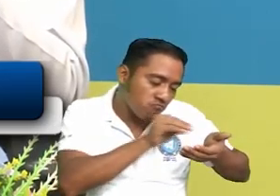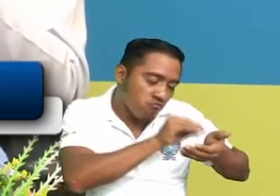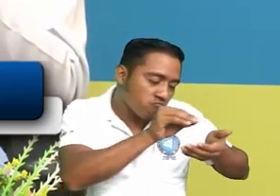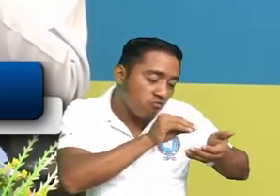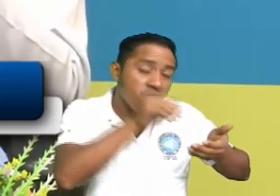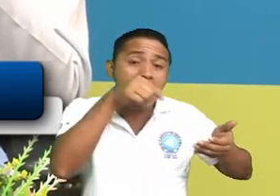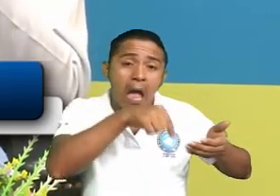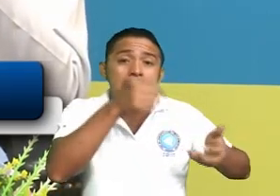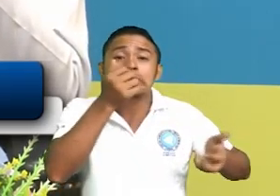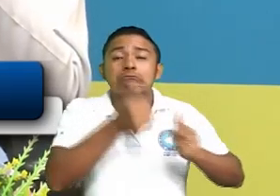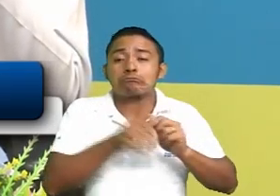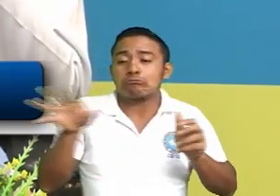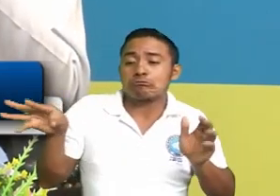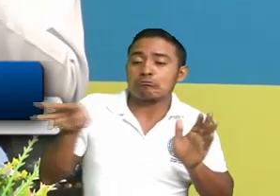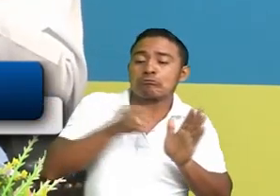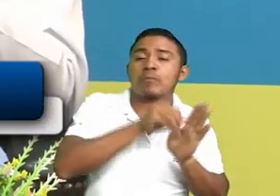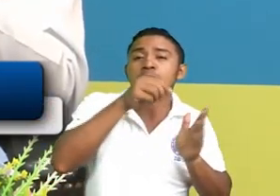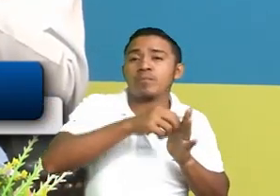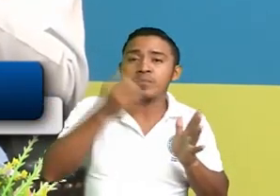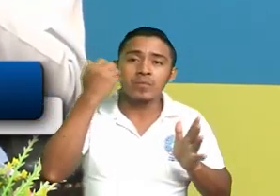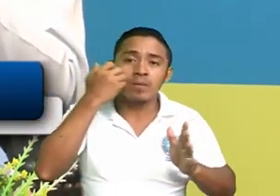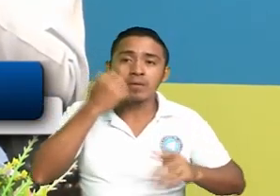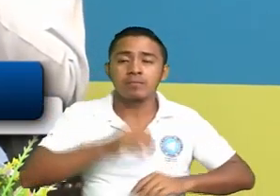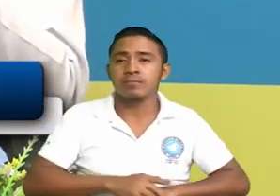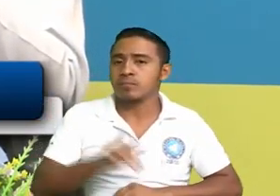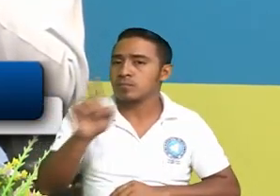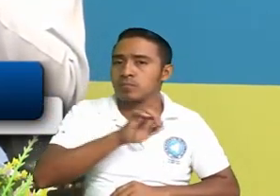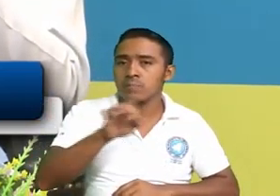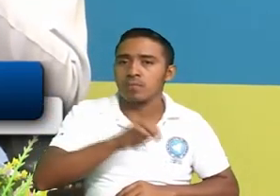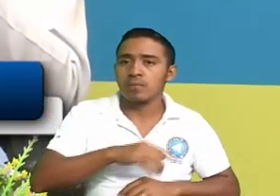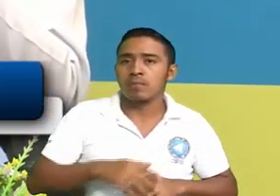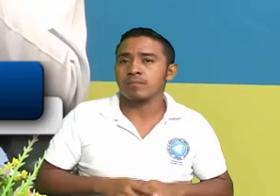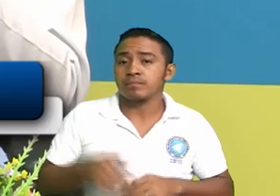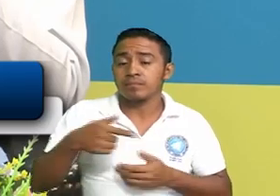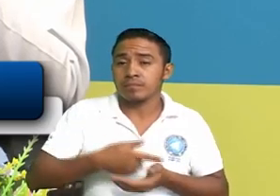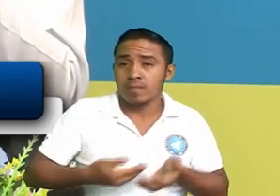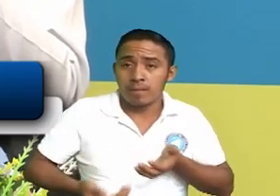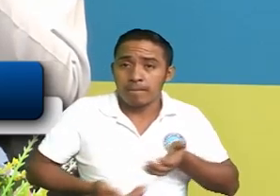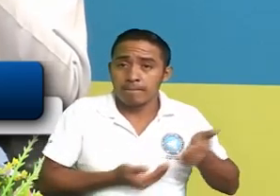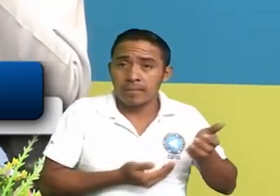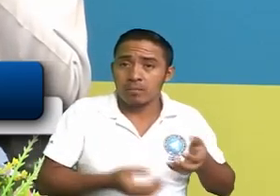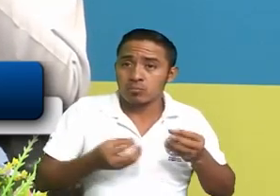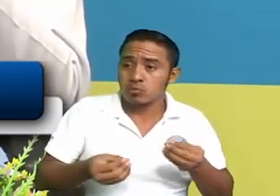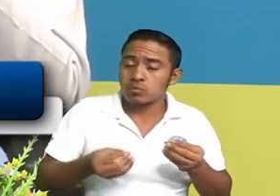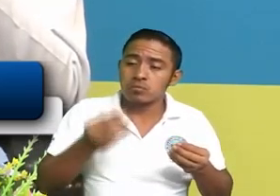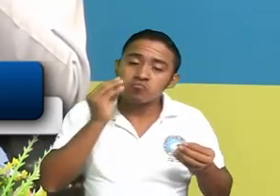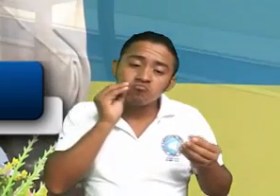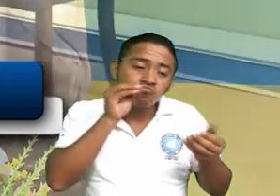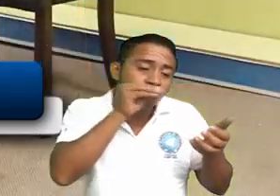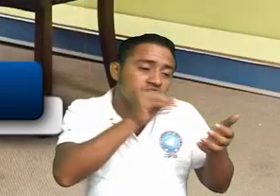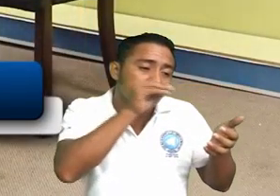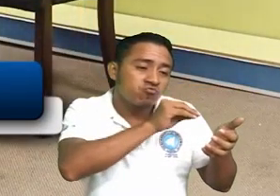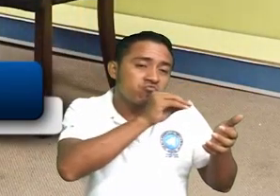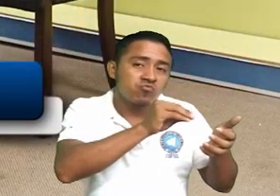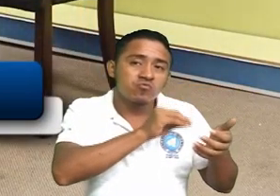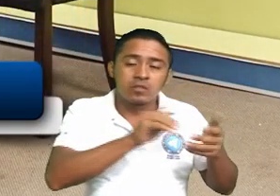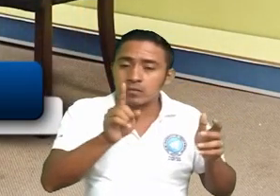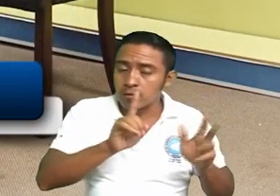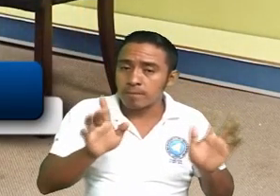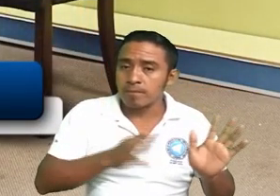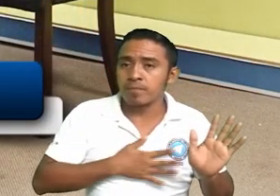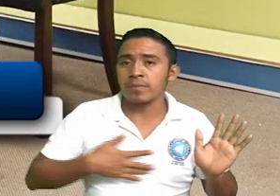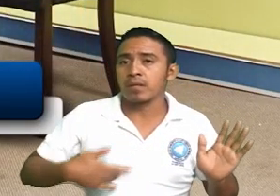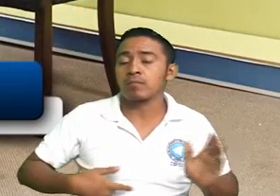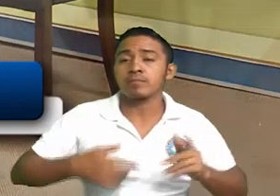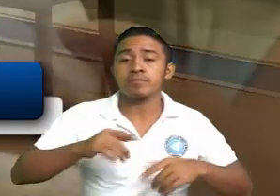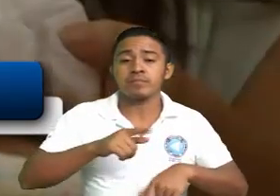hay una enfermedad que se llama enfermedad del beso. Ajá. Que son lesiones en la carita. Eso se traspasa durante nosotros estamos besando